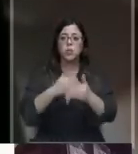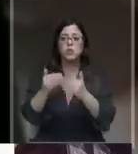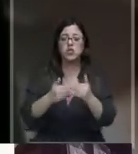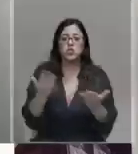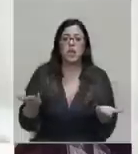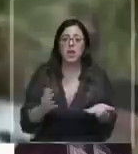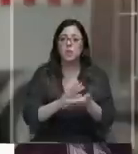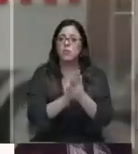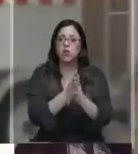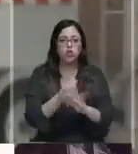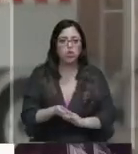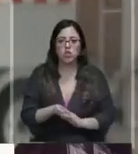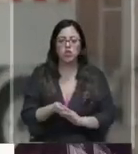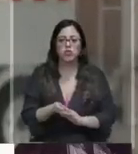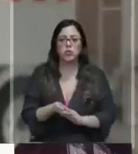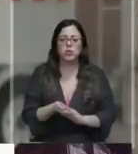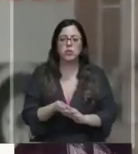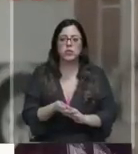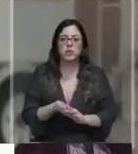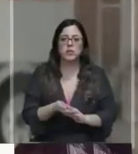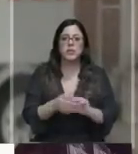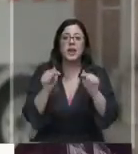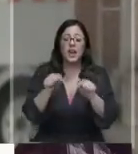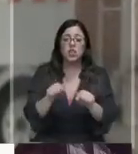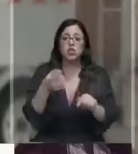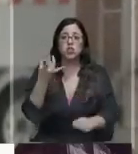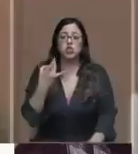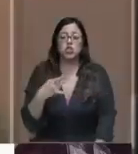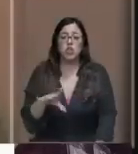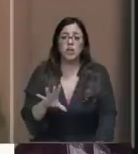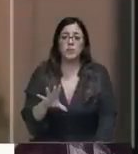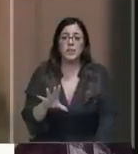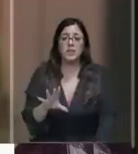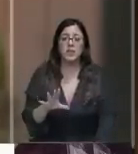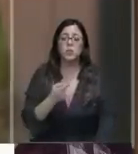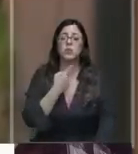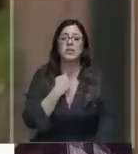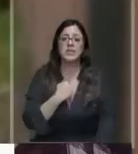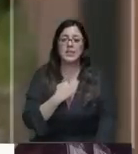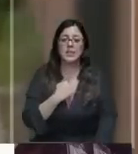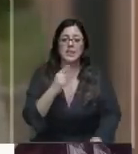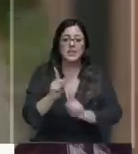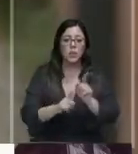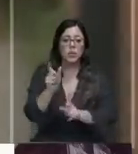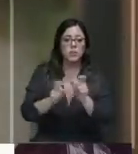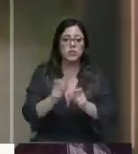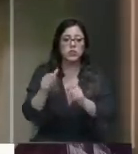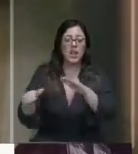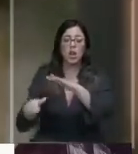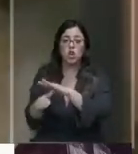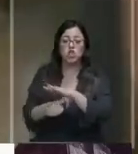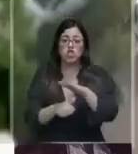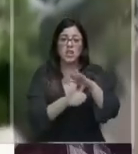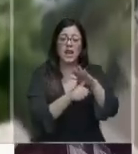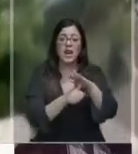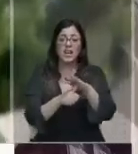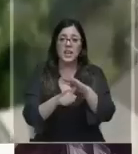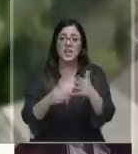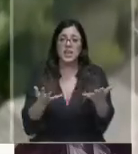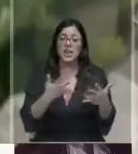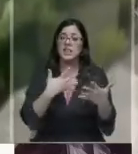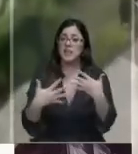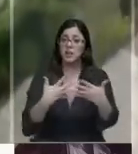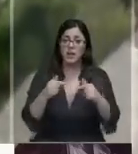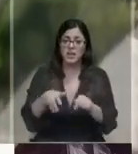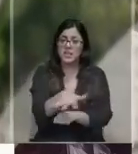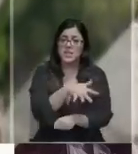los filtros. Esto es solo un interés de algunos concejales de que sea transparente esta